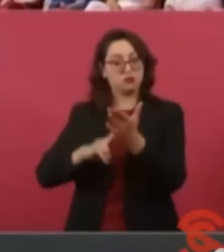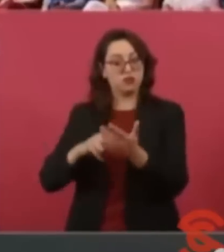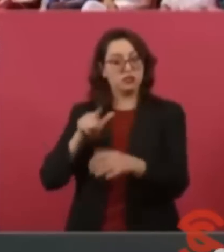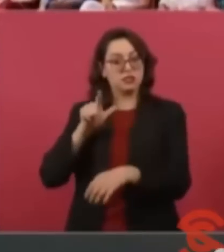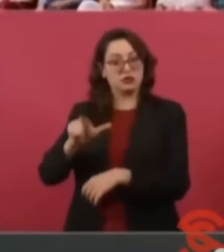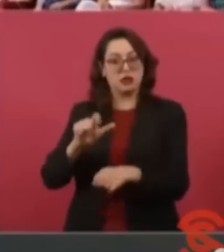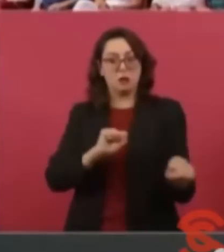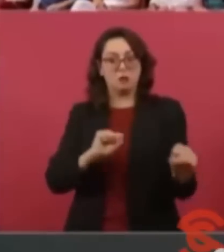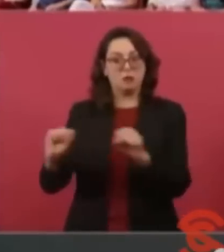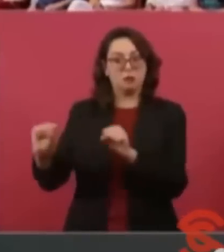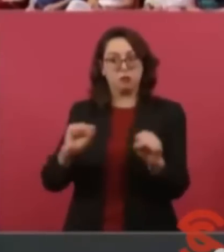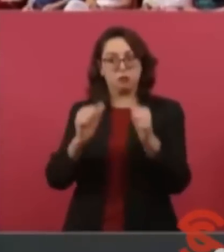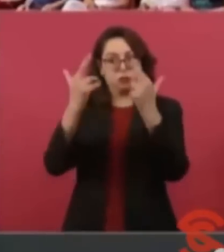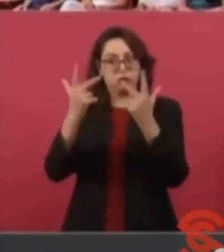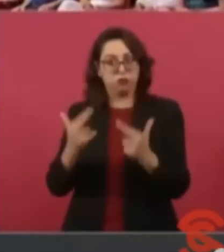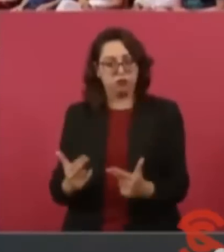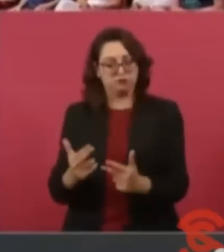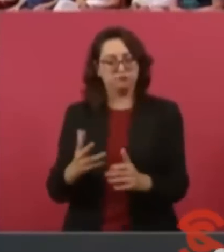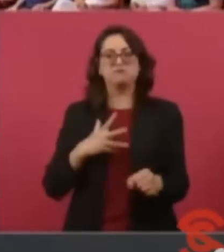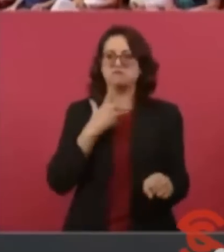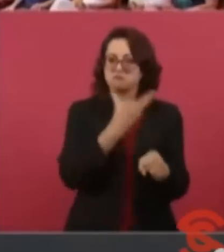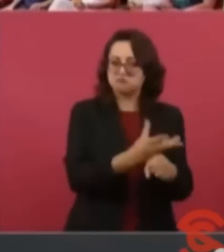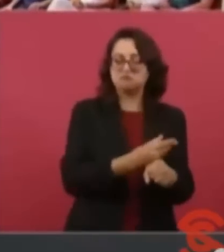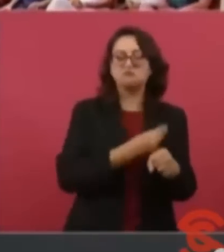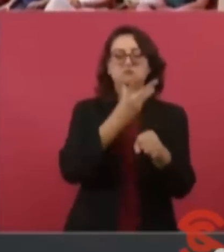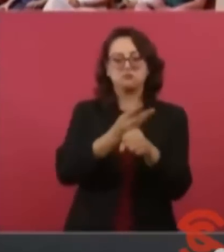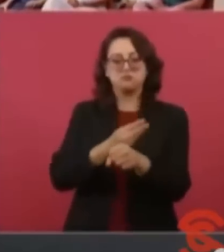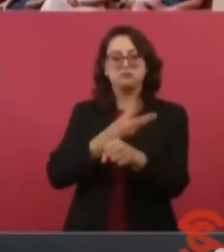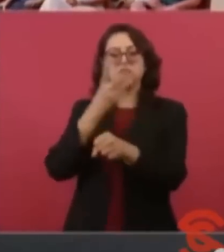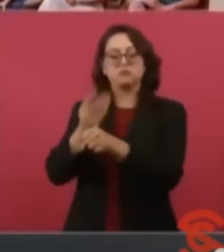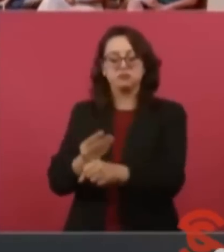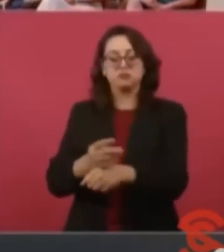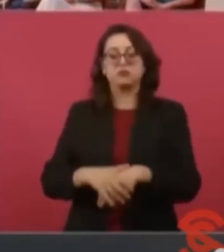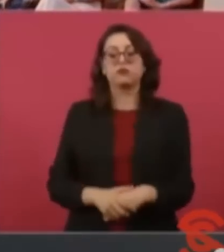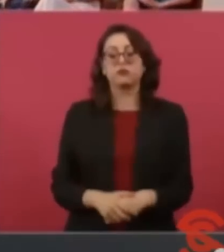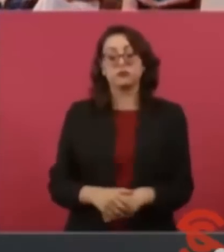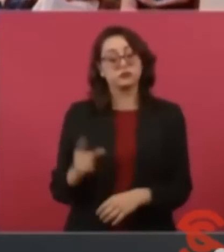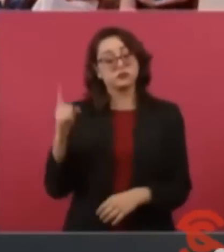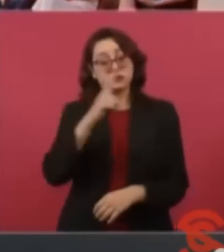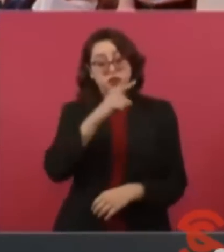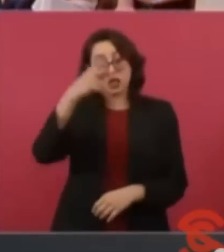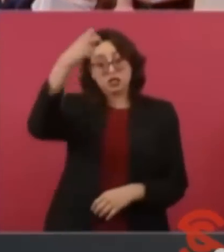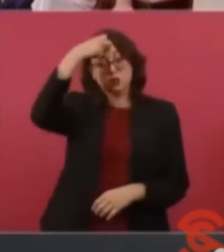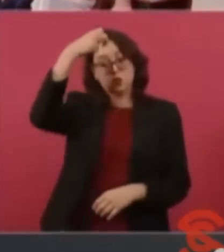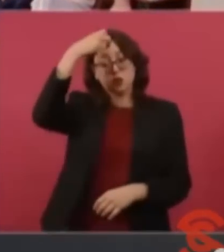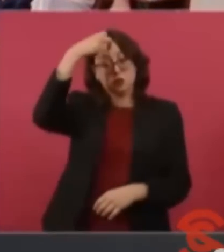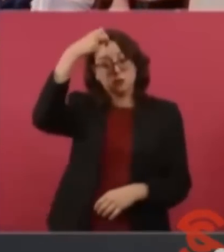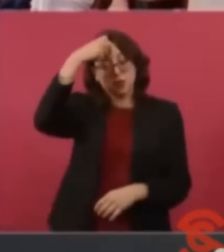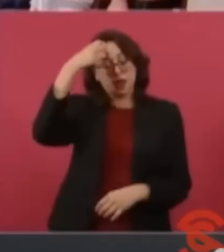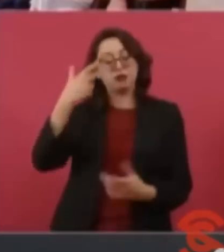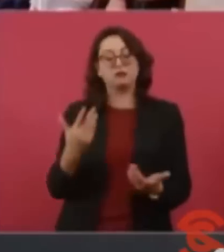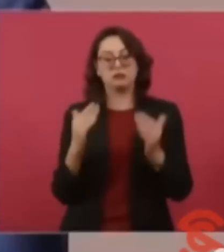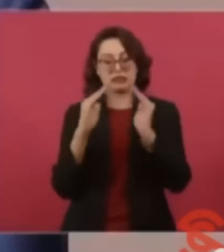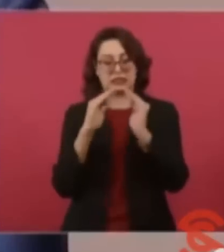La antigua residencia oficial de Los Pinos se ha integrado al bosque Chapultepec, que ahora, con